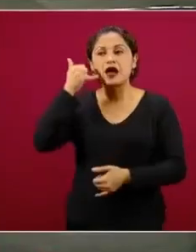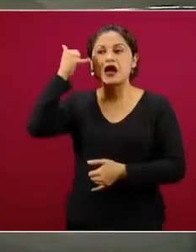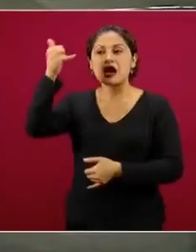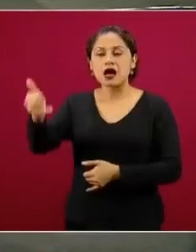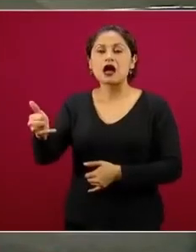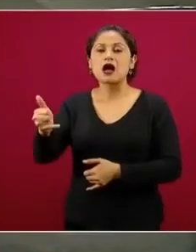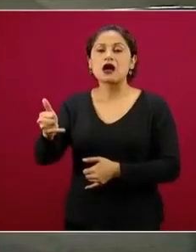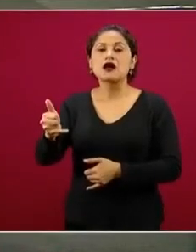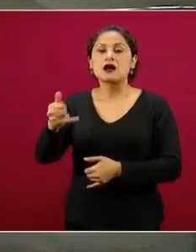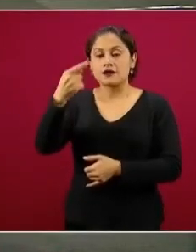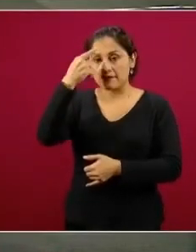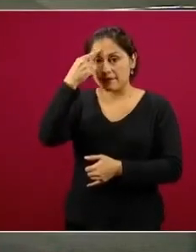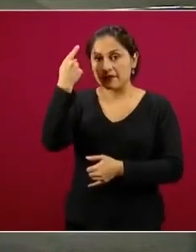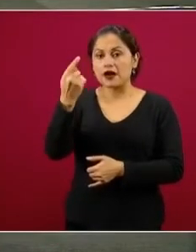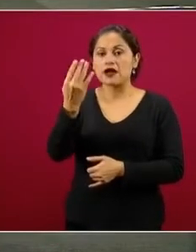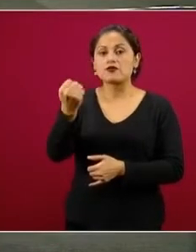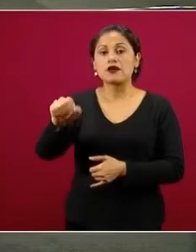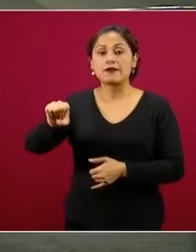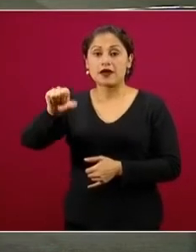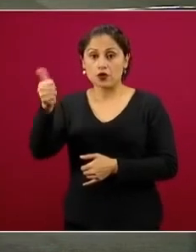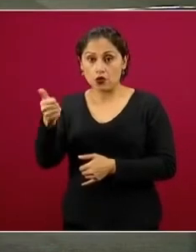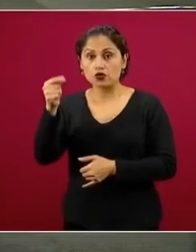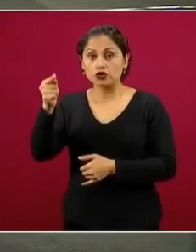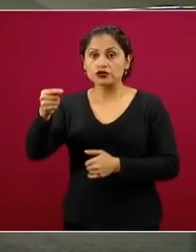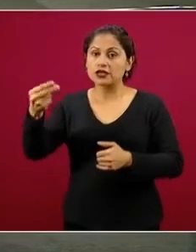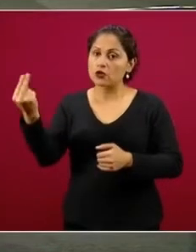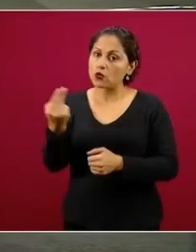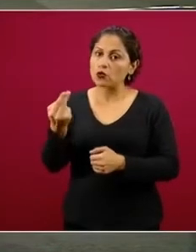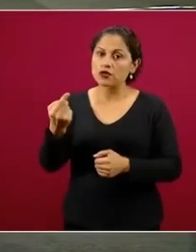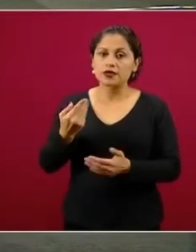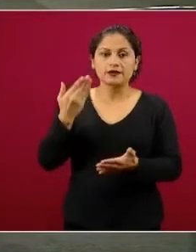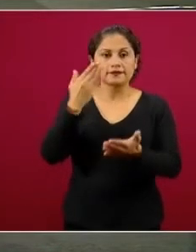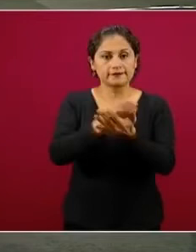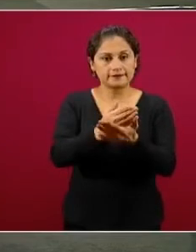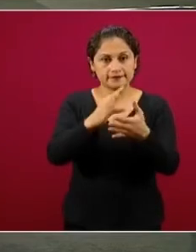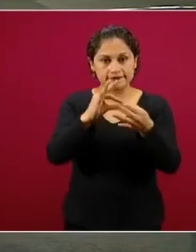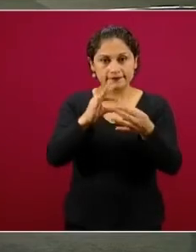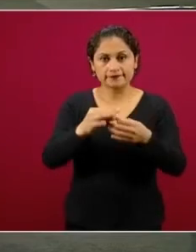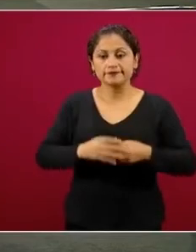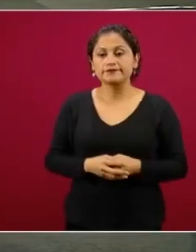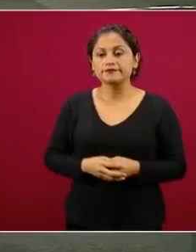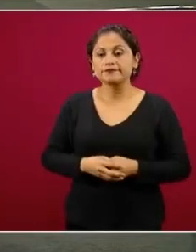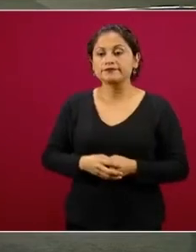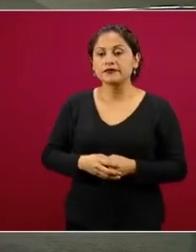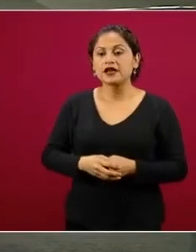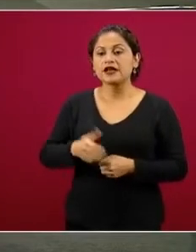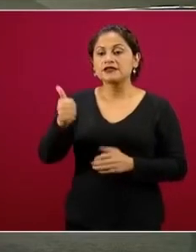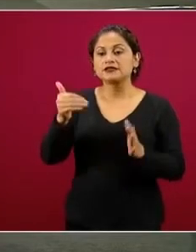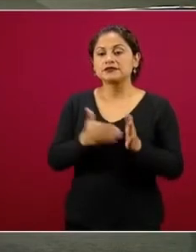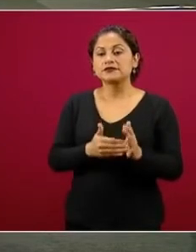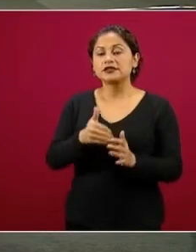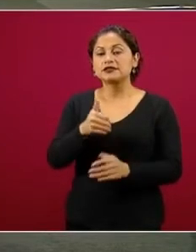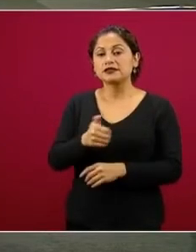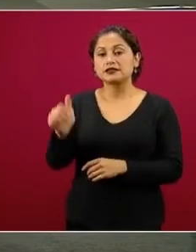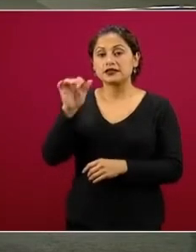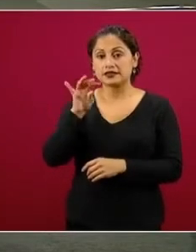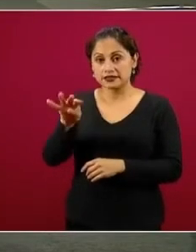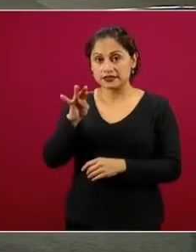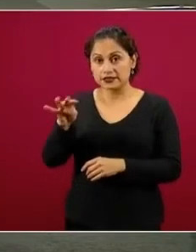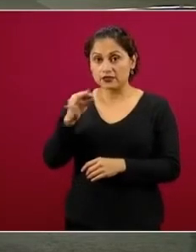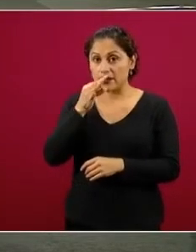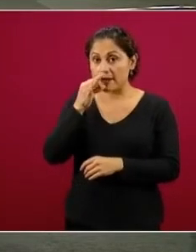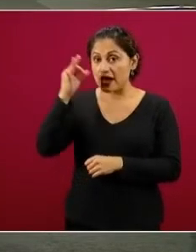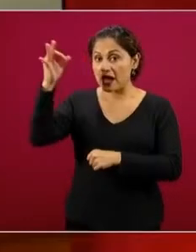911 para atención de urgencia, y 6,619 reportaron tener